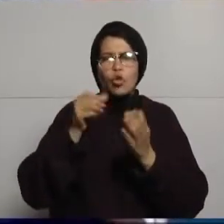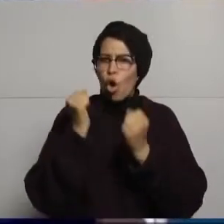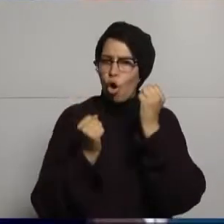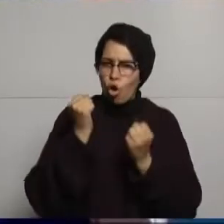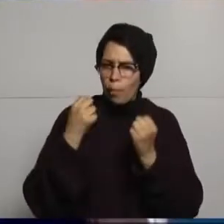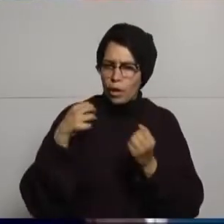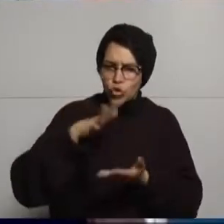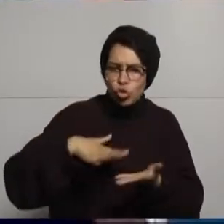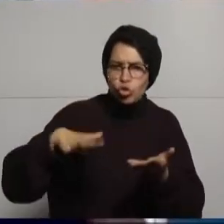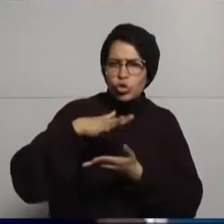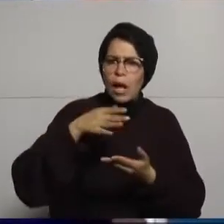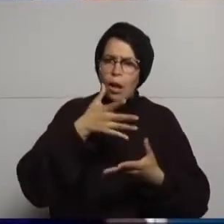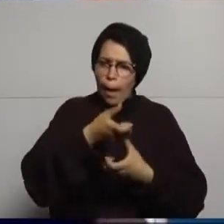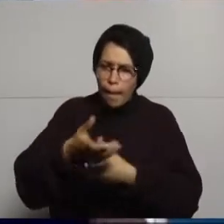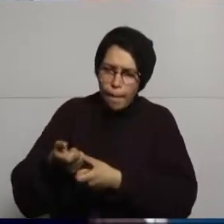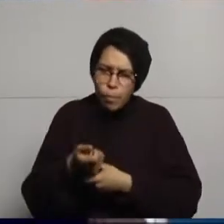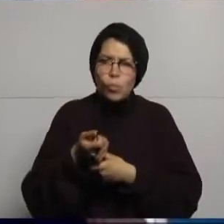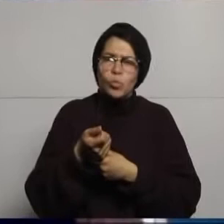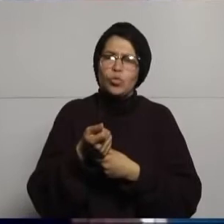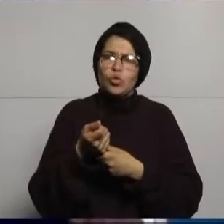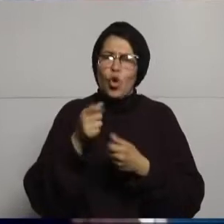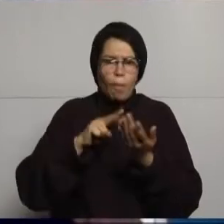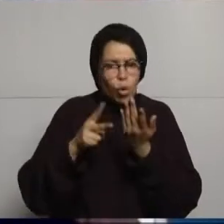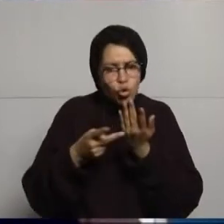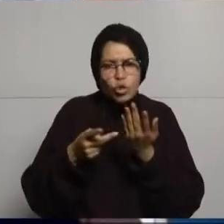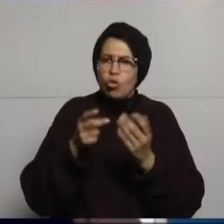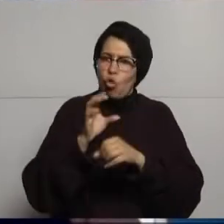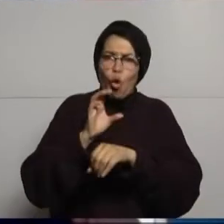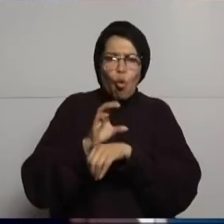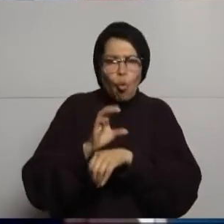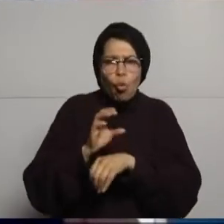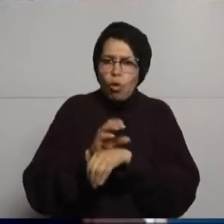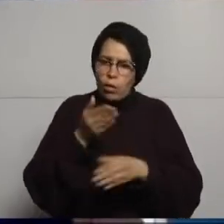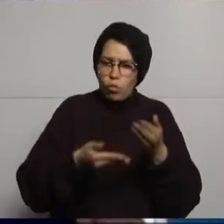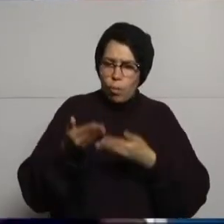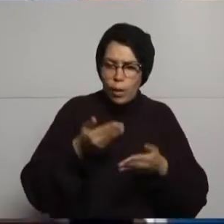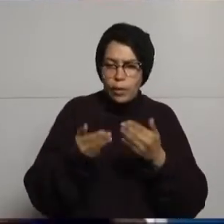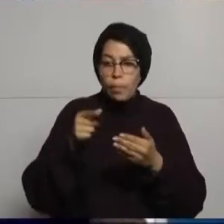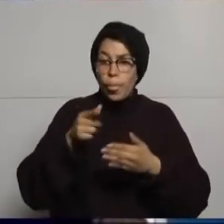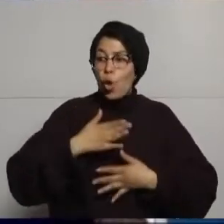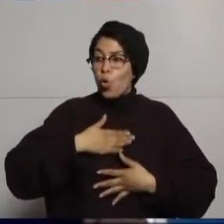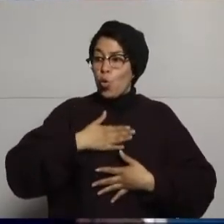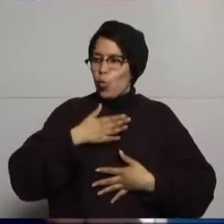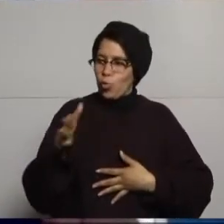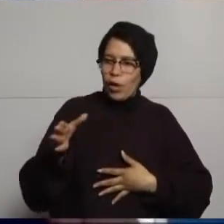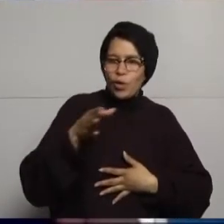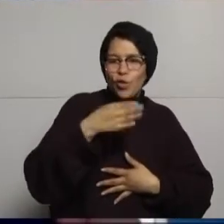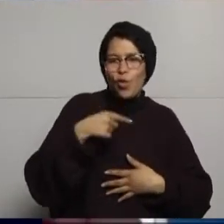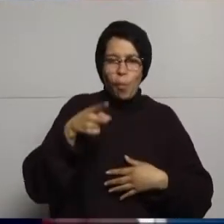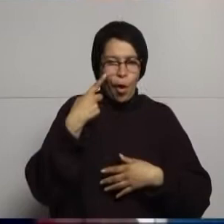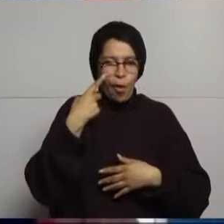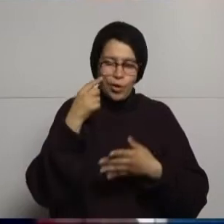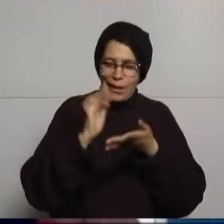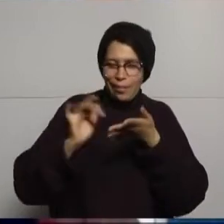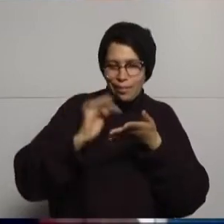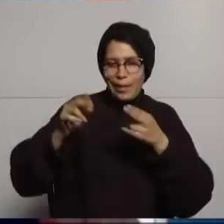por proyectos culturales. Y bueno, un saludo a Flavia, Florencia y por supuesto a Celiana, con quien ayer nos conocimos virtualmente también para